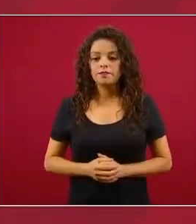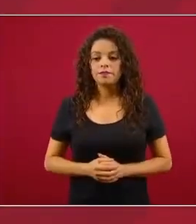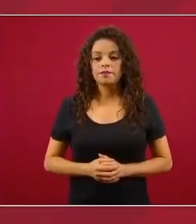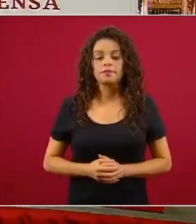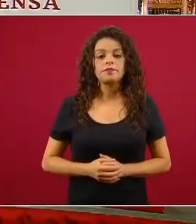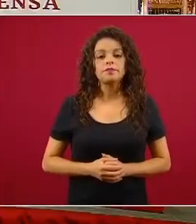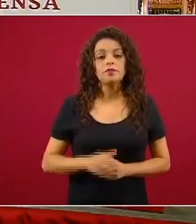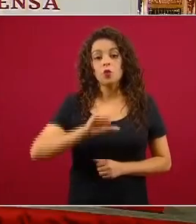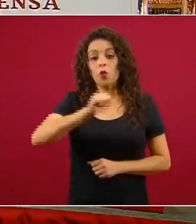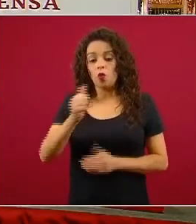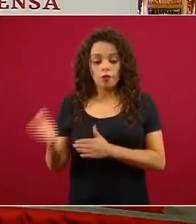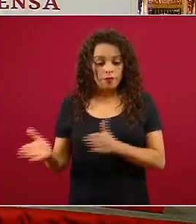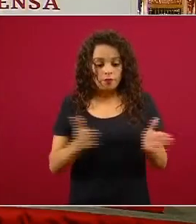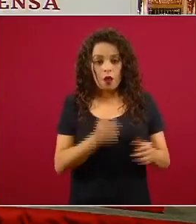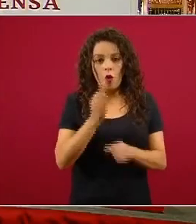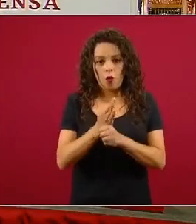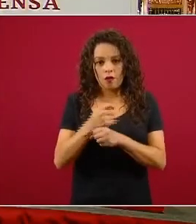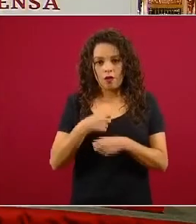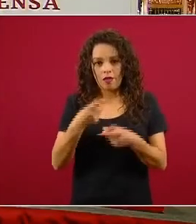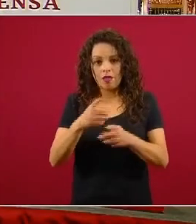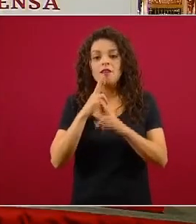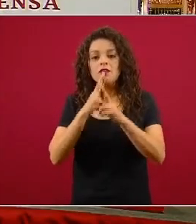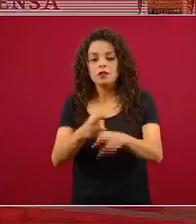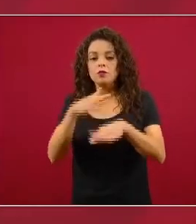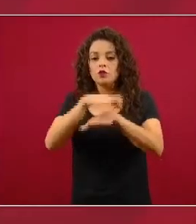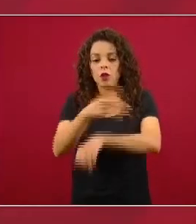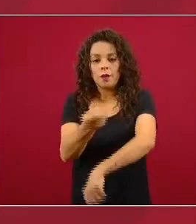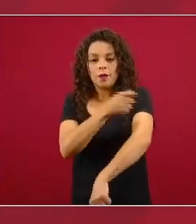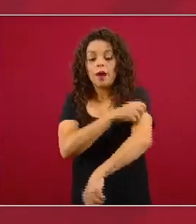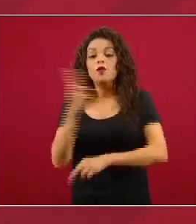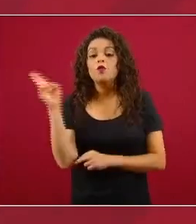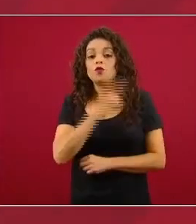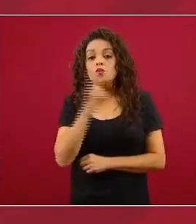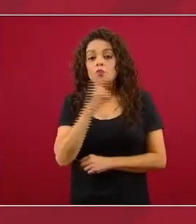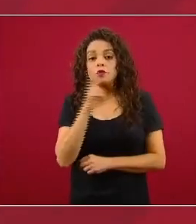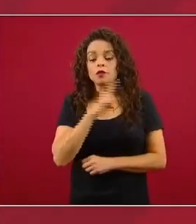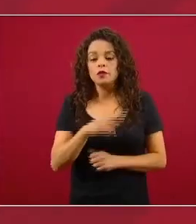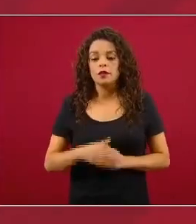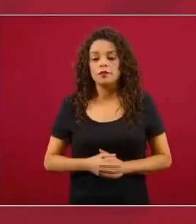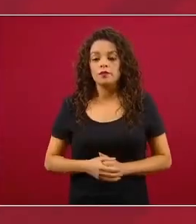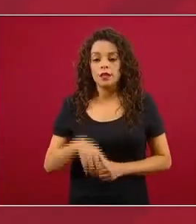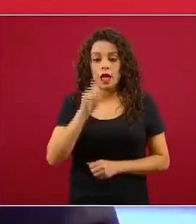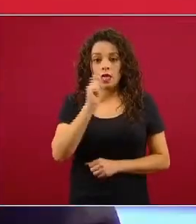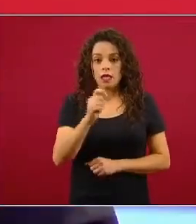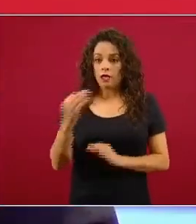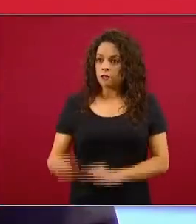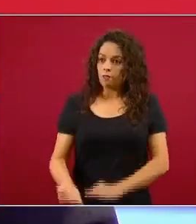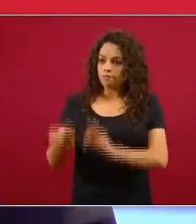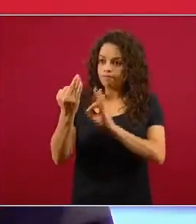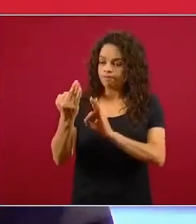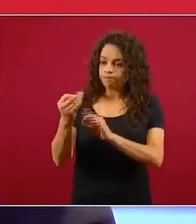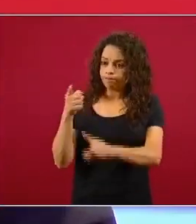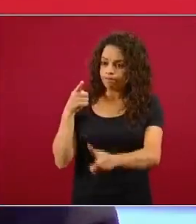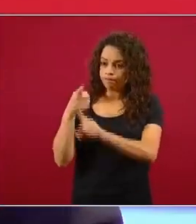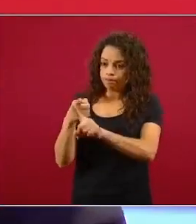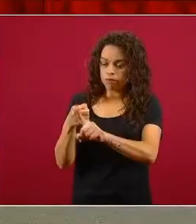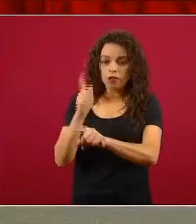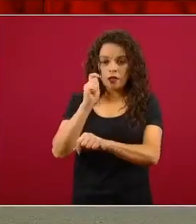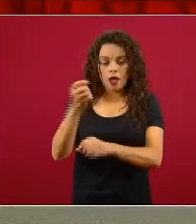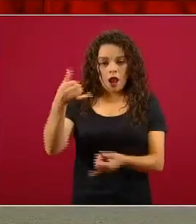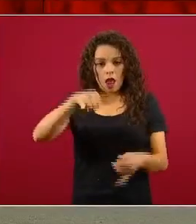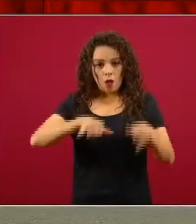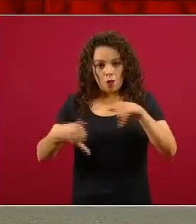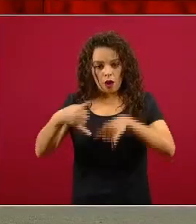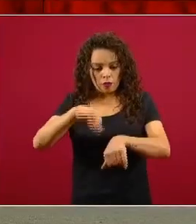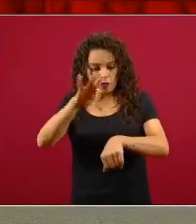su pregunta sobre la vacuna rusa, la posibilidad de entrar en negociaciones directas con laboratorios farmacéuticos